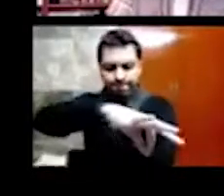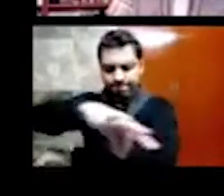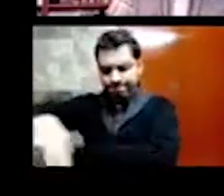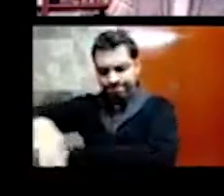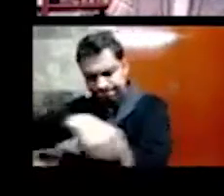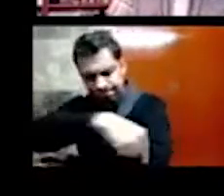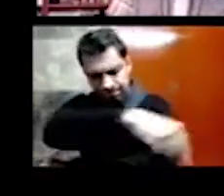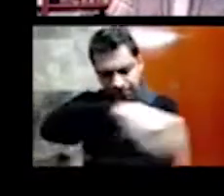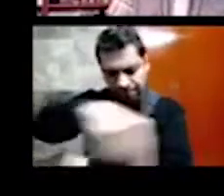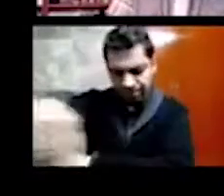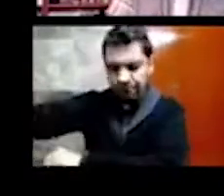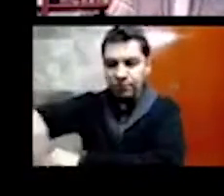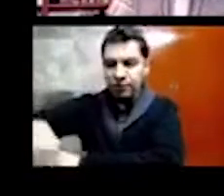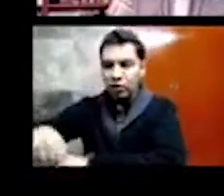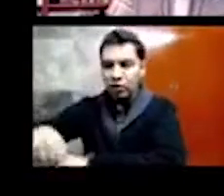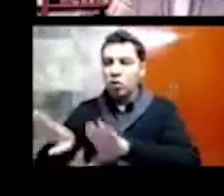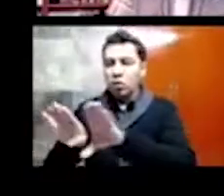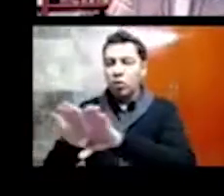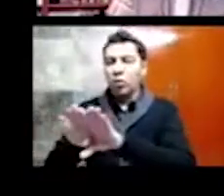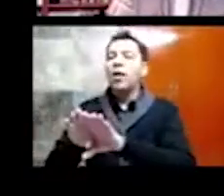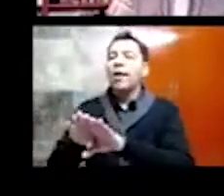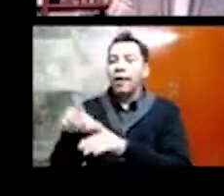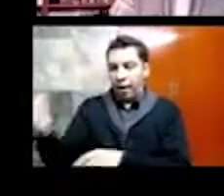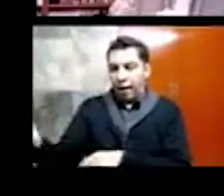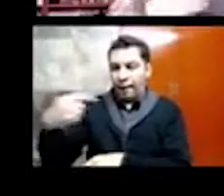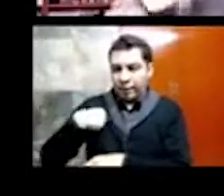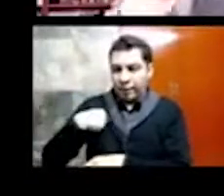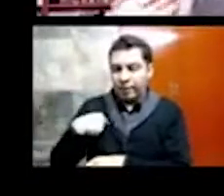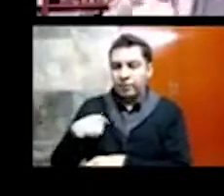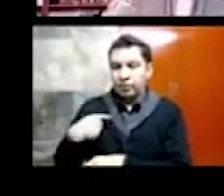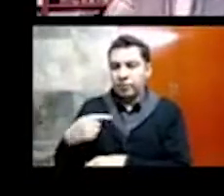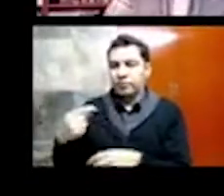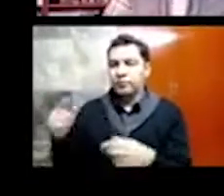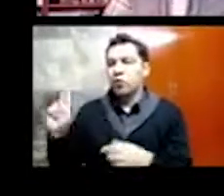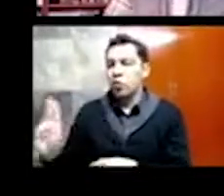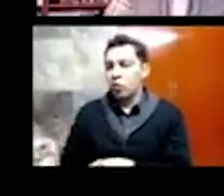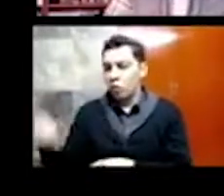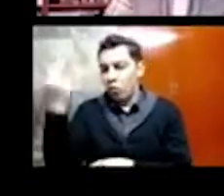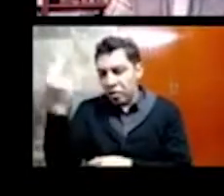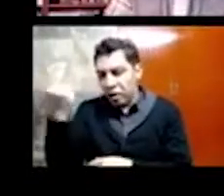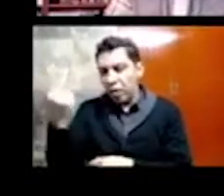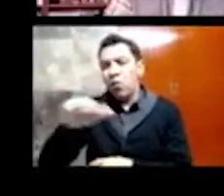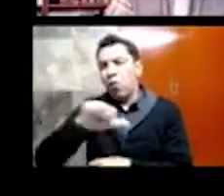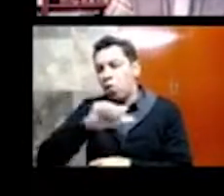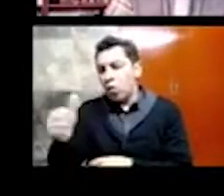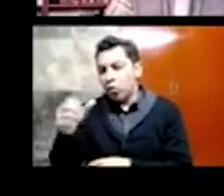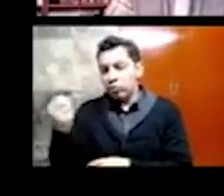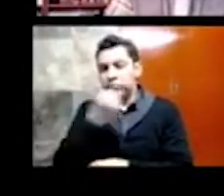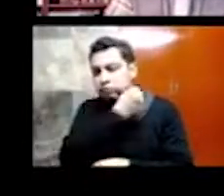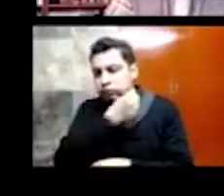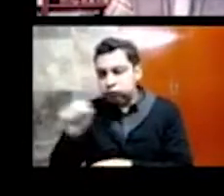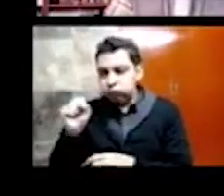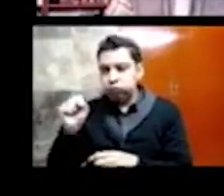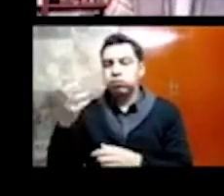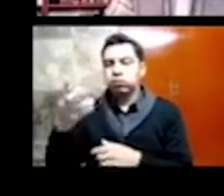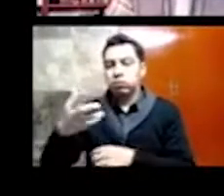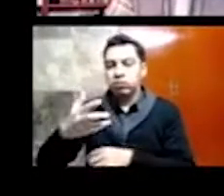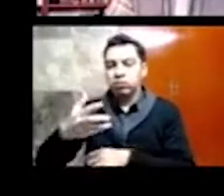quien muy generosamente me dotó de su, me